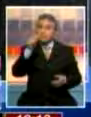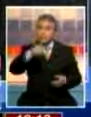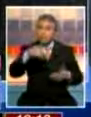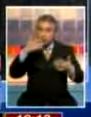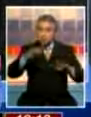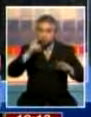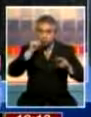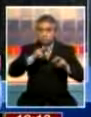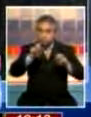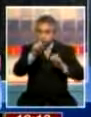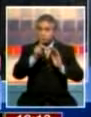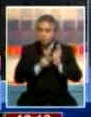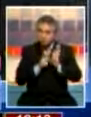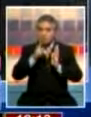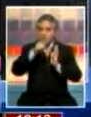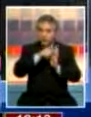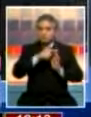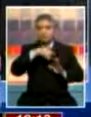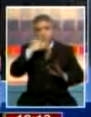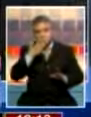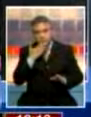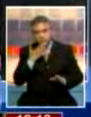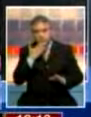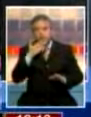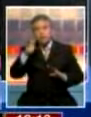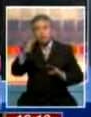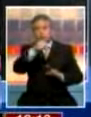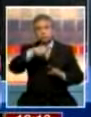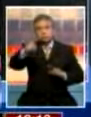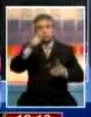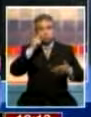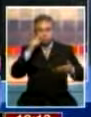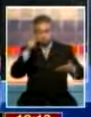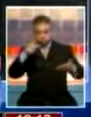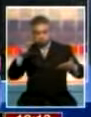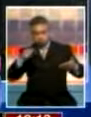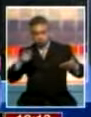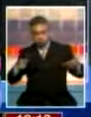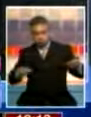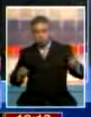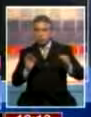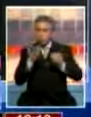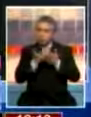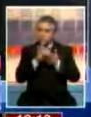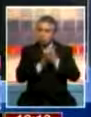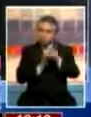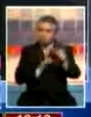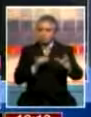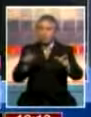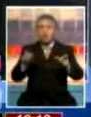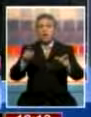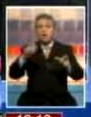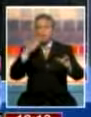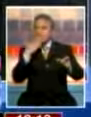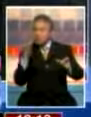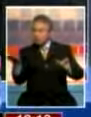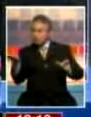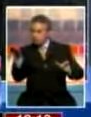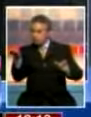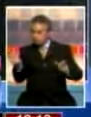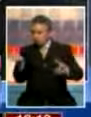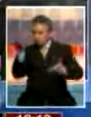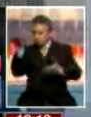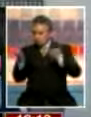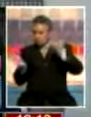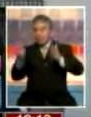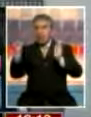acceder a un siguiente paso que sería una mediación acorde a lo que ustedes revisen y también en relación con los reclamos que han hecho los consumidores.